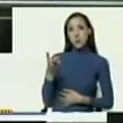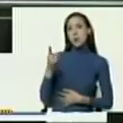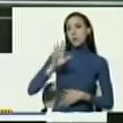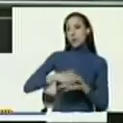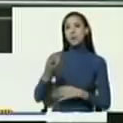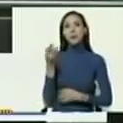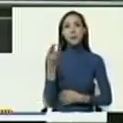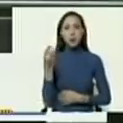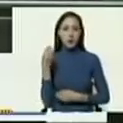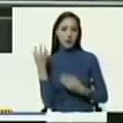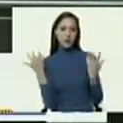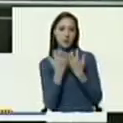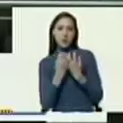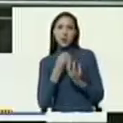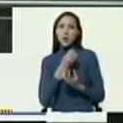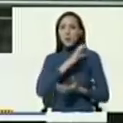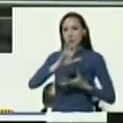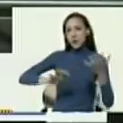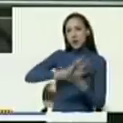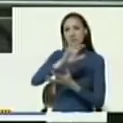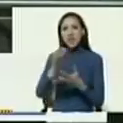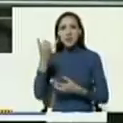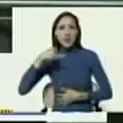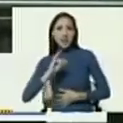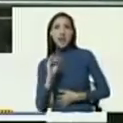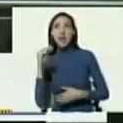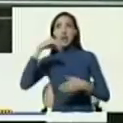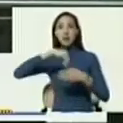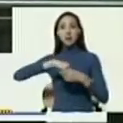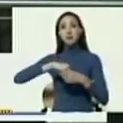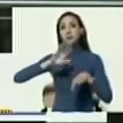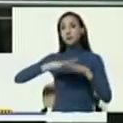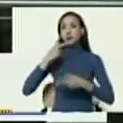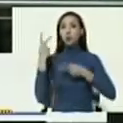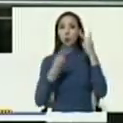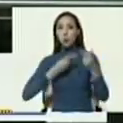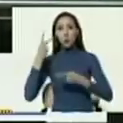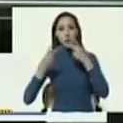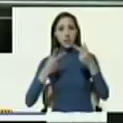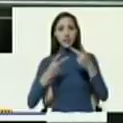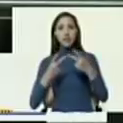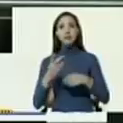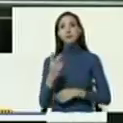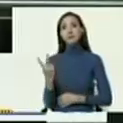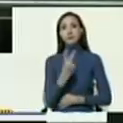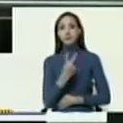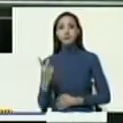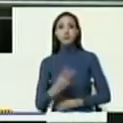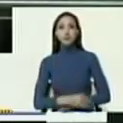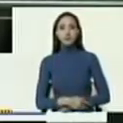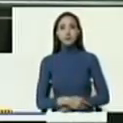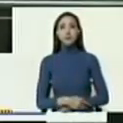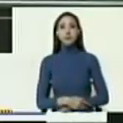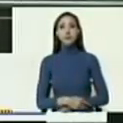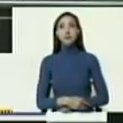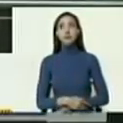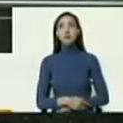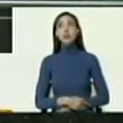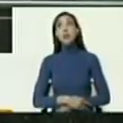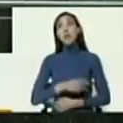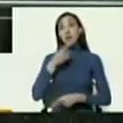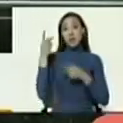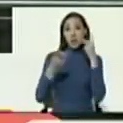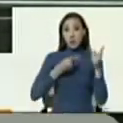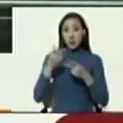los impactos incuantificables de sus brutales políticas arbitrarias. La política de